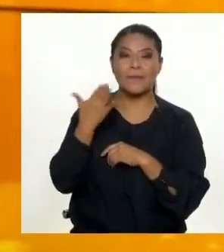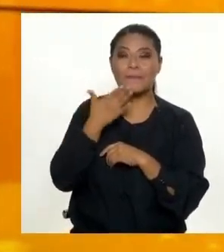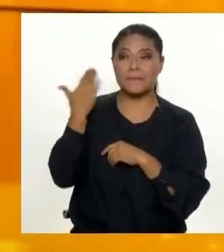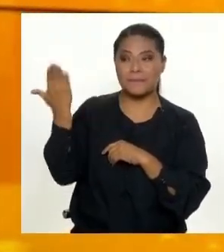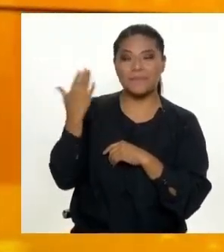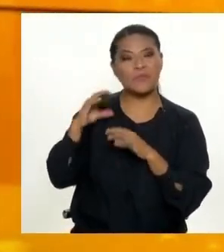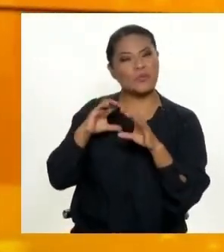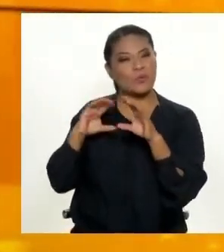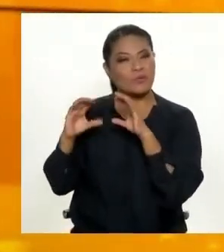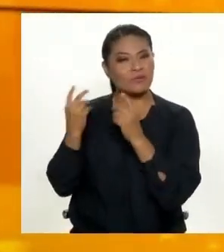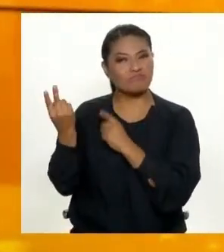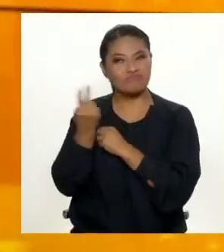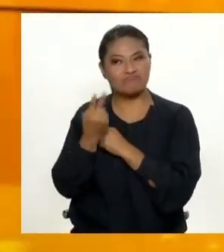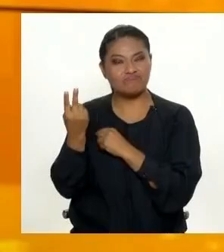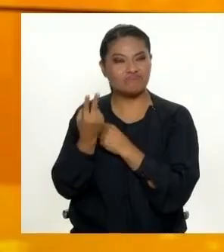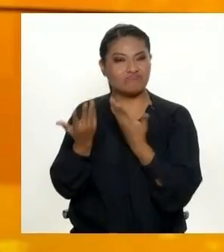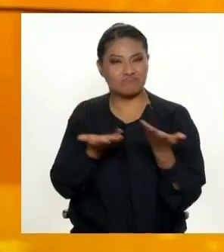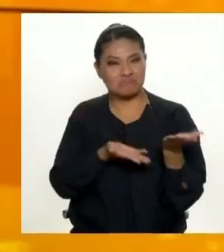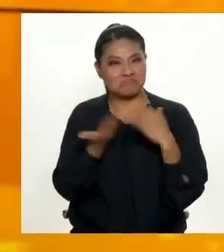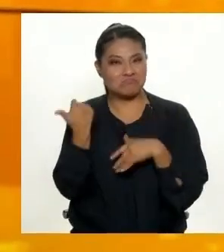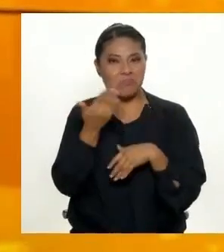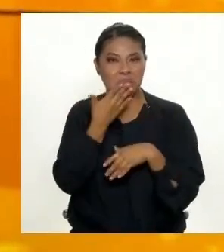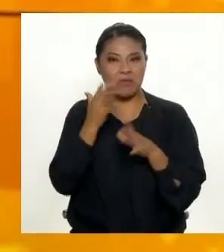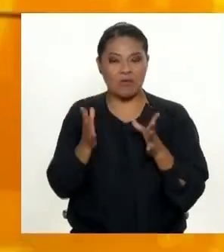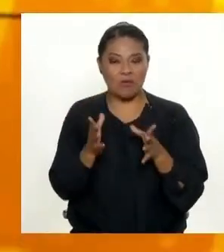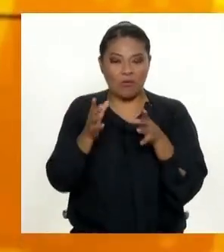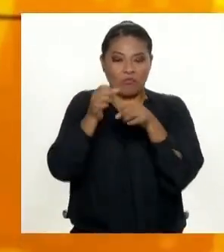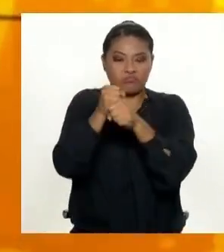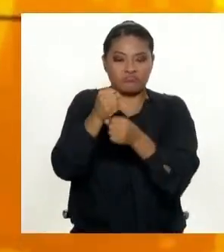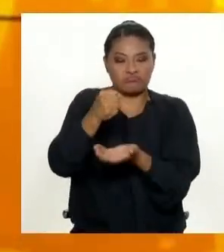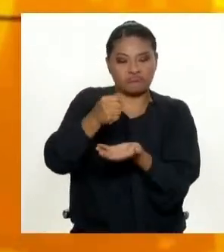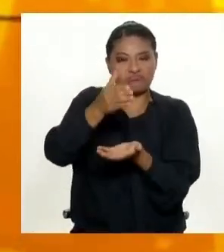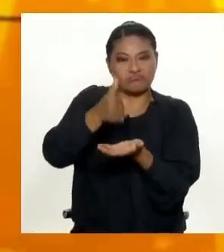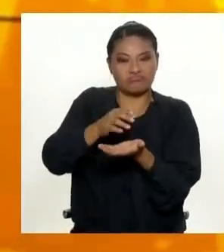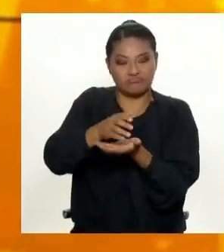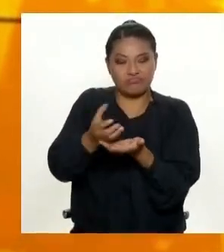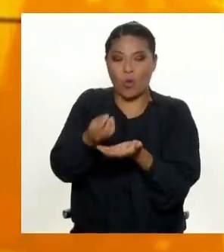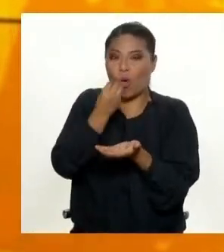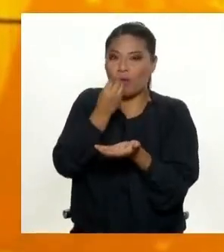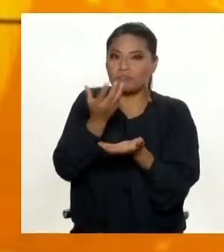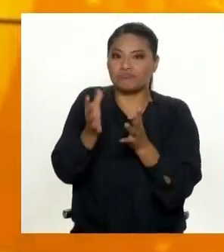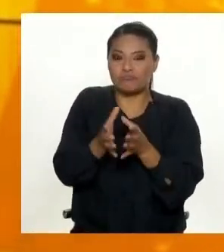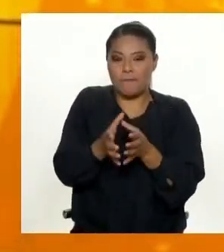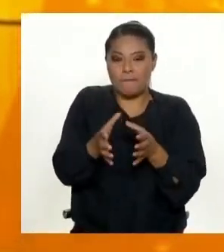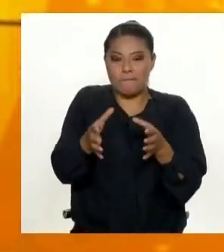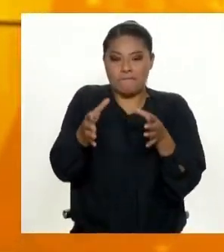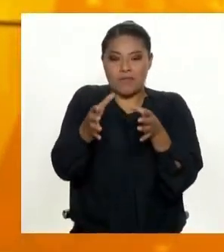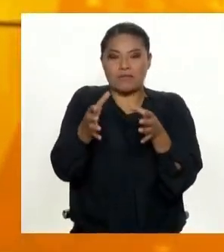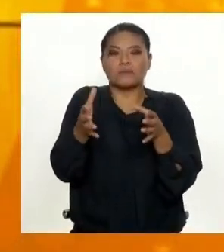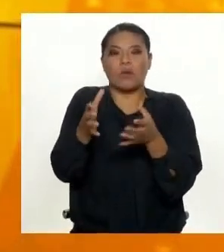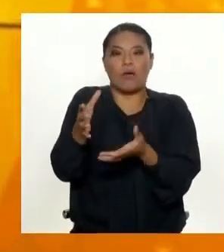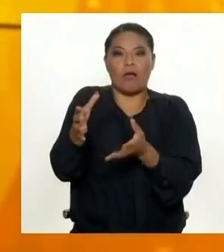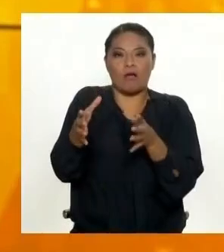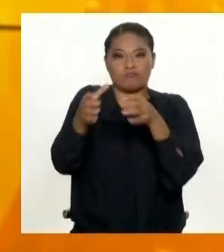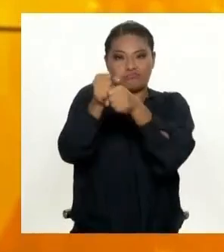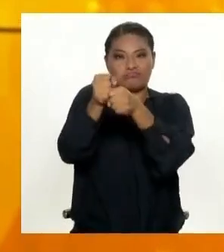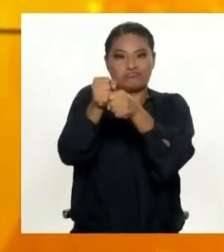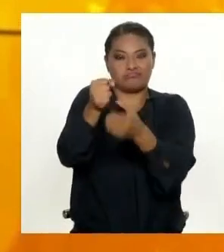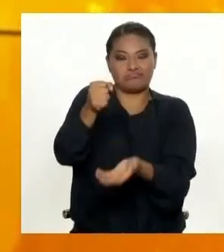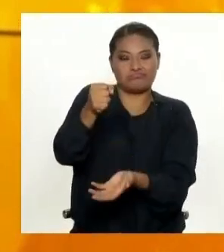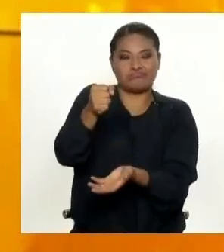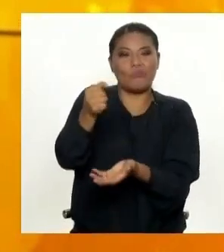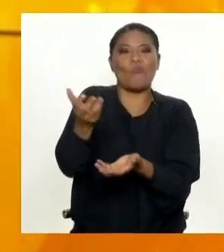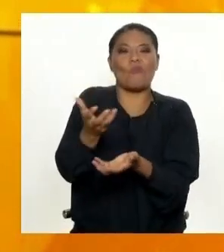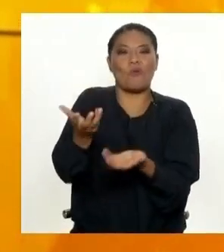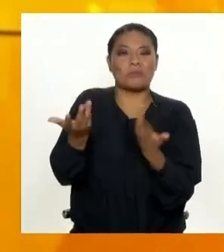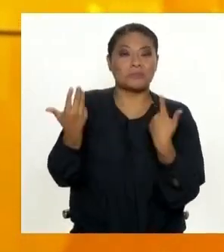sobre si este fin de semana nos animamos a comer un Juane y si nos jugamos por un Juane, qué tan grande sería. Así que para que nos resuelva